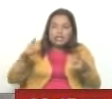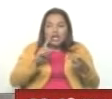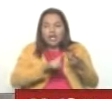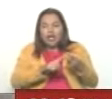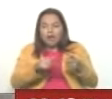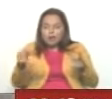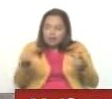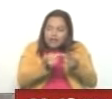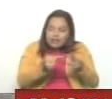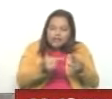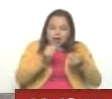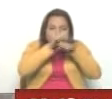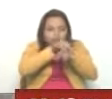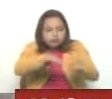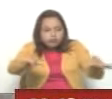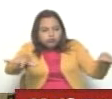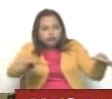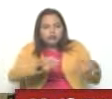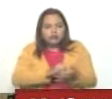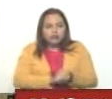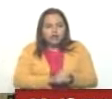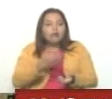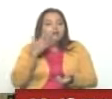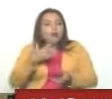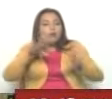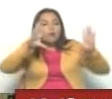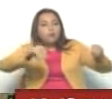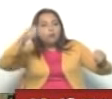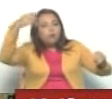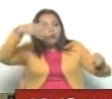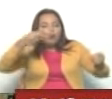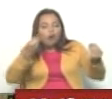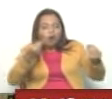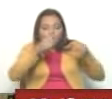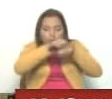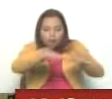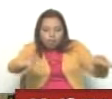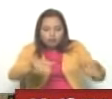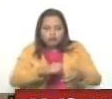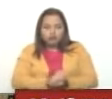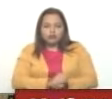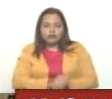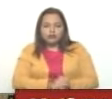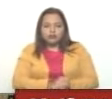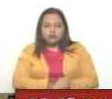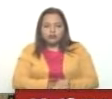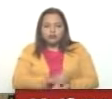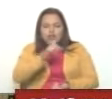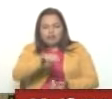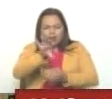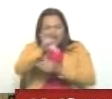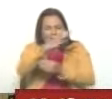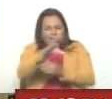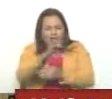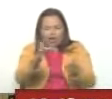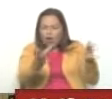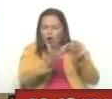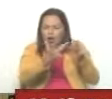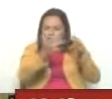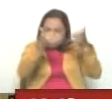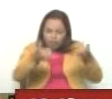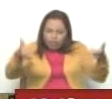baterías para dar cobertura si se va la energía, actualización de los radios de enlaces de microondas